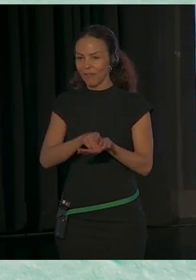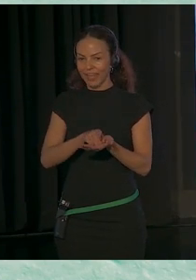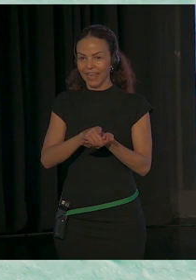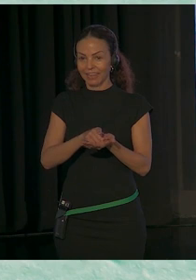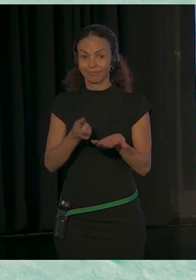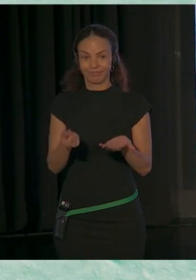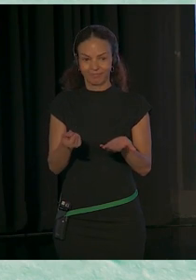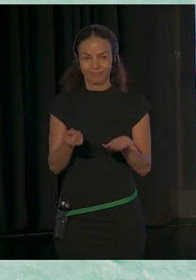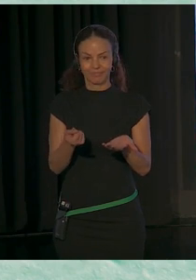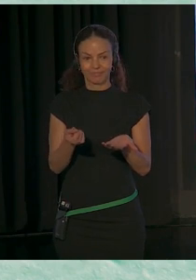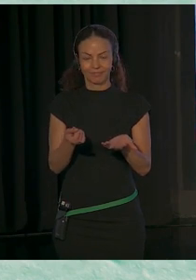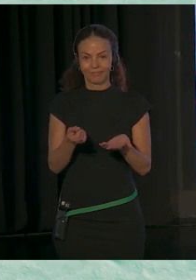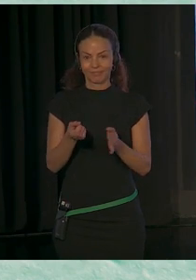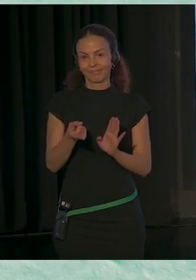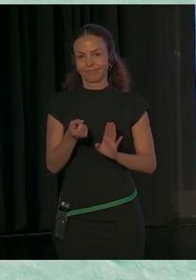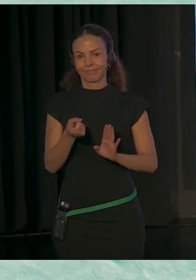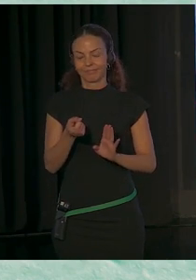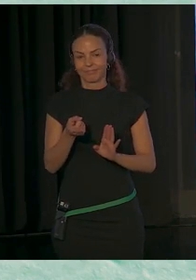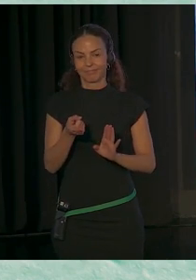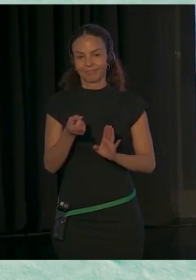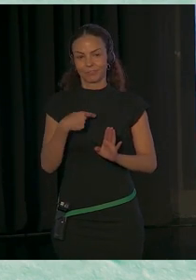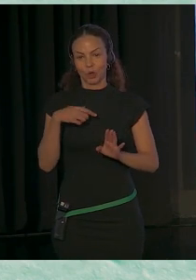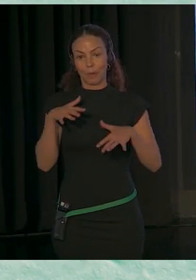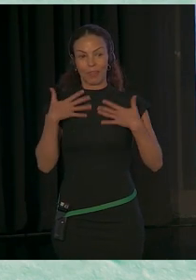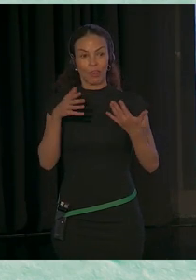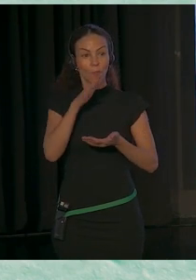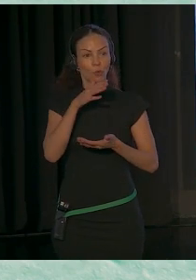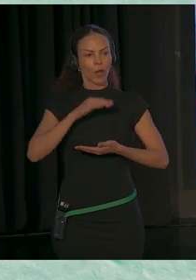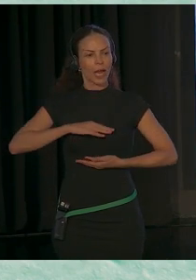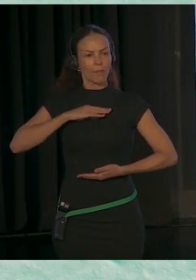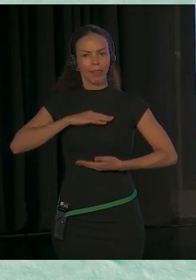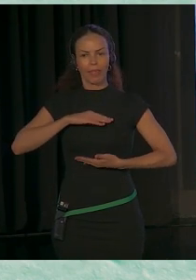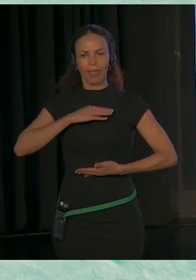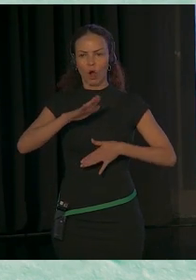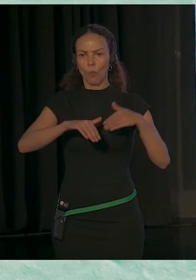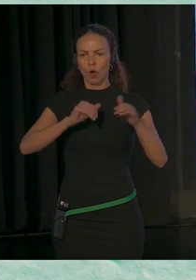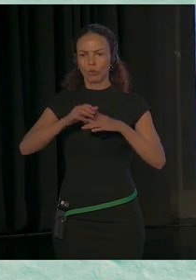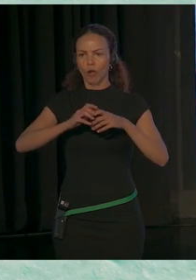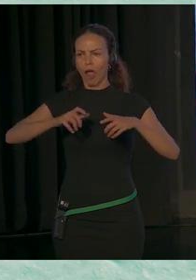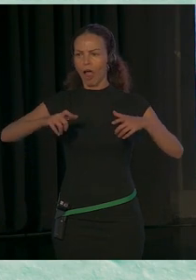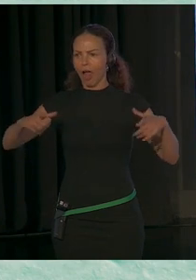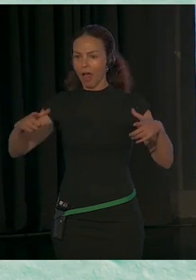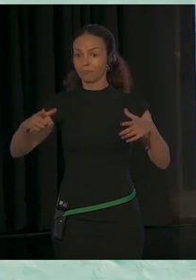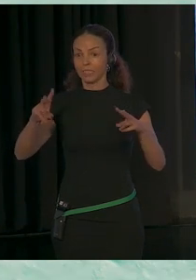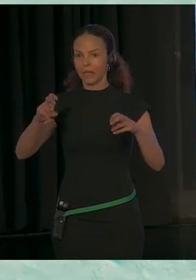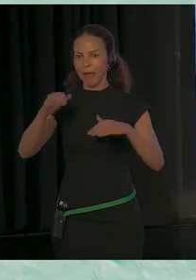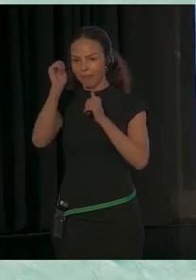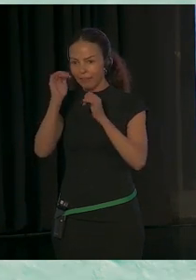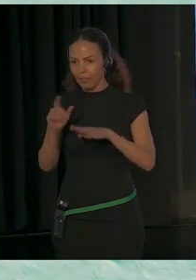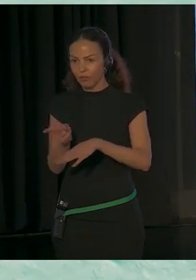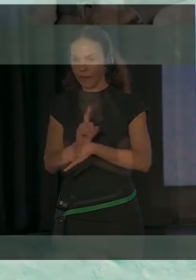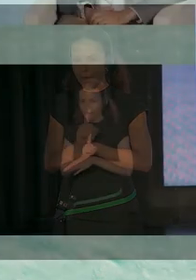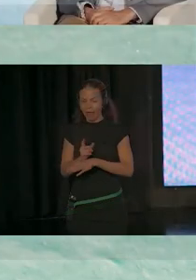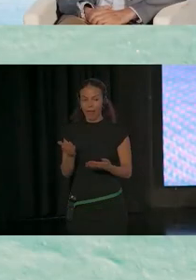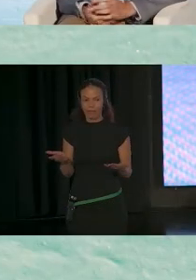Plena y otra vez sorprendido por la gran capacidad de convocatoria en un tema como el de la atención temprana.